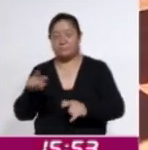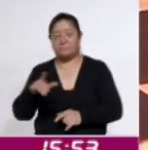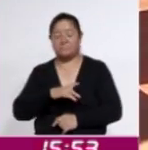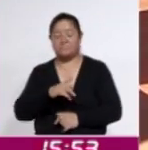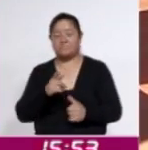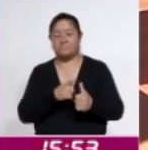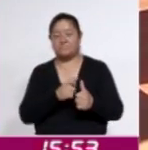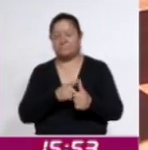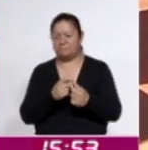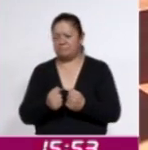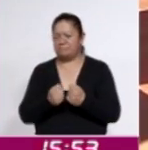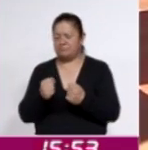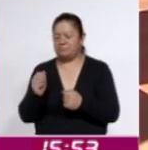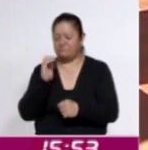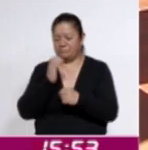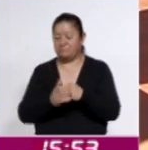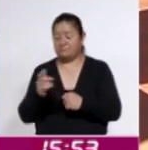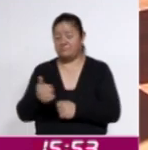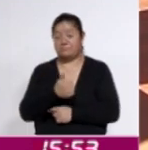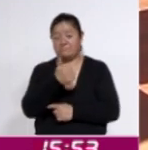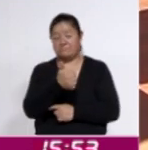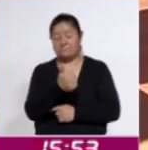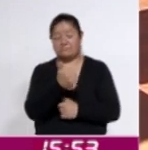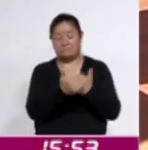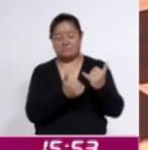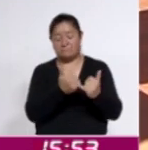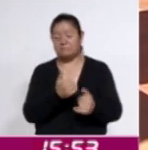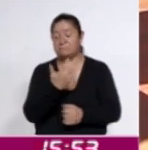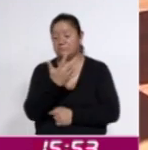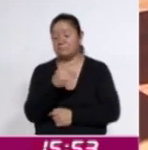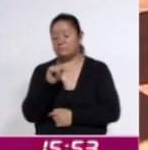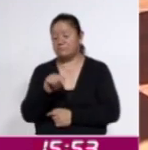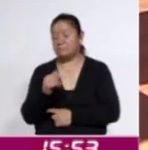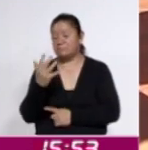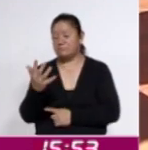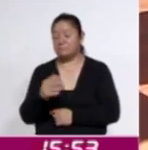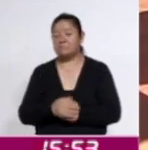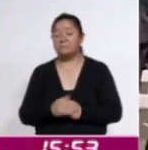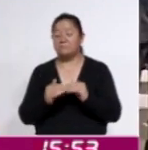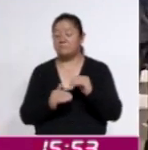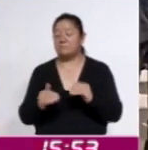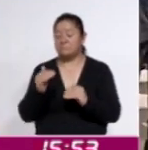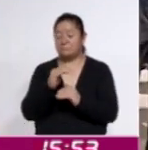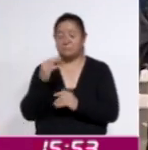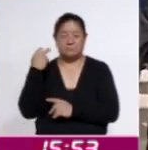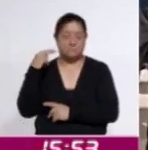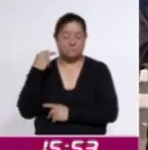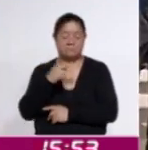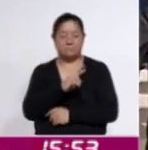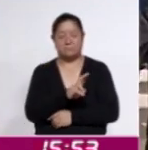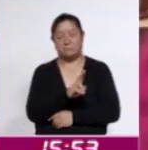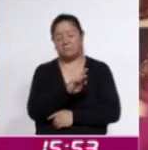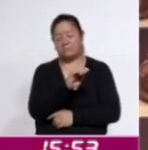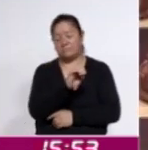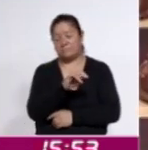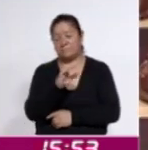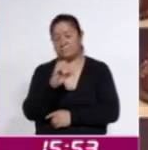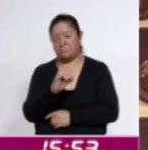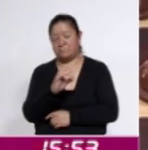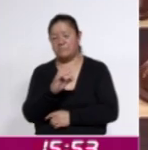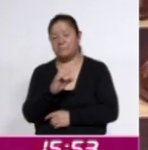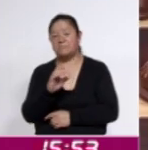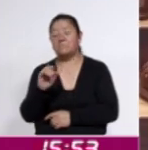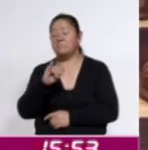de primera fuerza, culminó las 6 partidas con una puntuación de 5.5, superó al veracruzano Rubén Contreras Medina y José García de